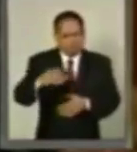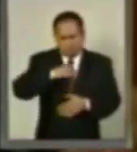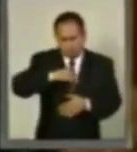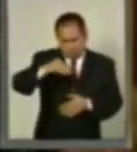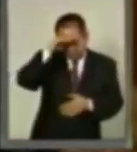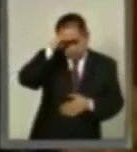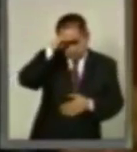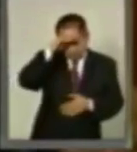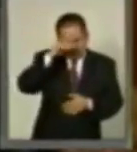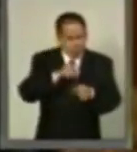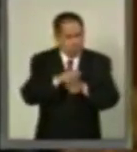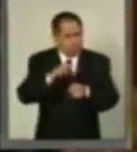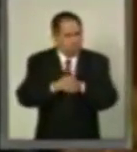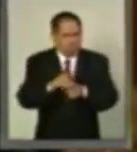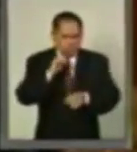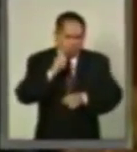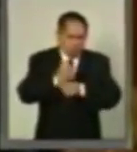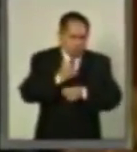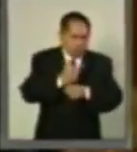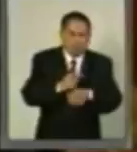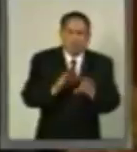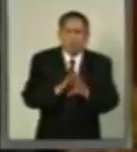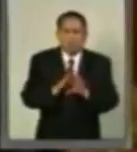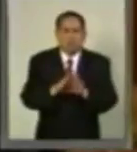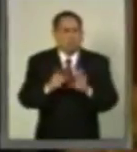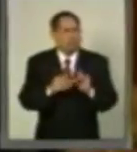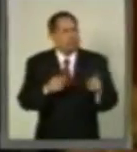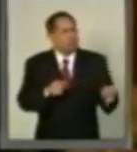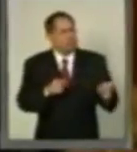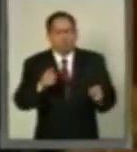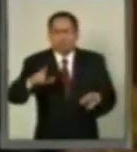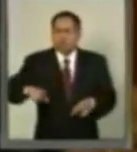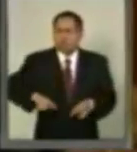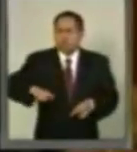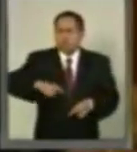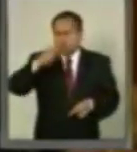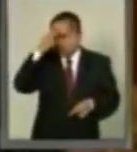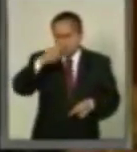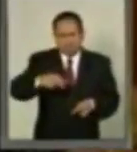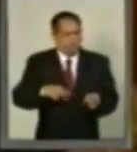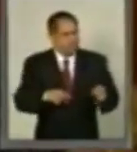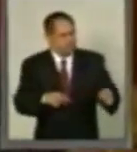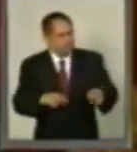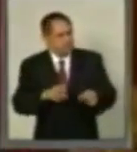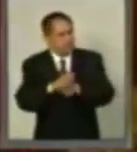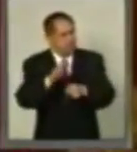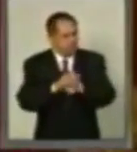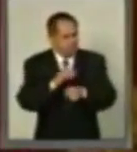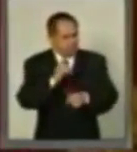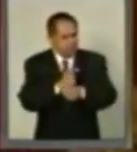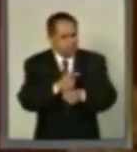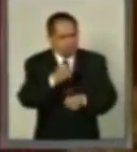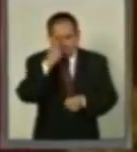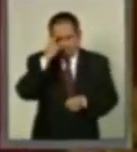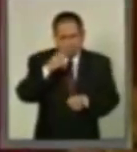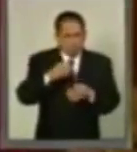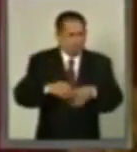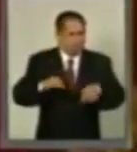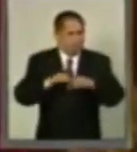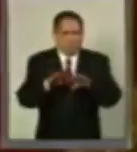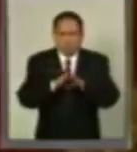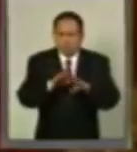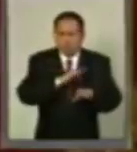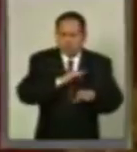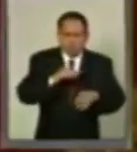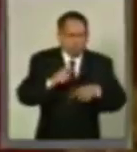consideración, ¿cuál es el diagnóstico que tiene el Gobierno de la República y a qué factores considera usted que se puede